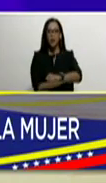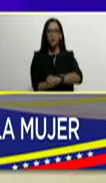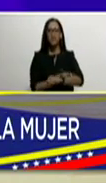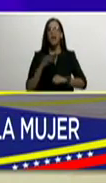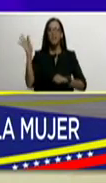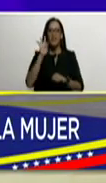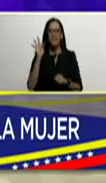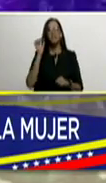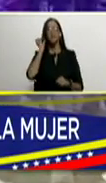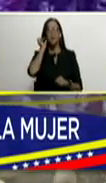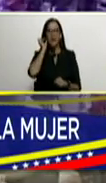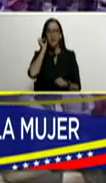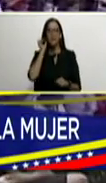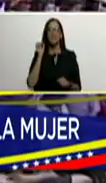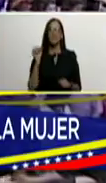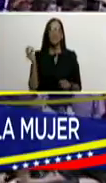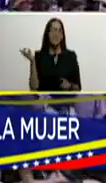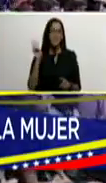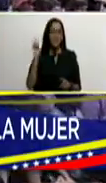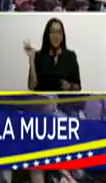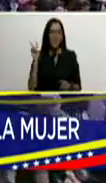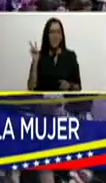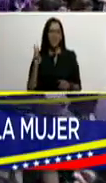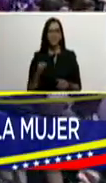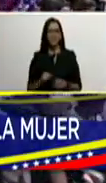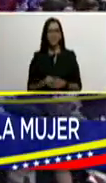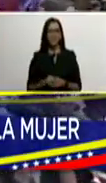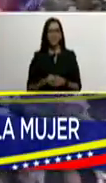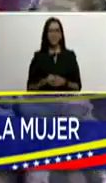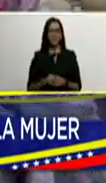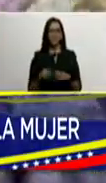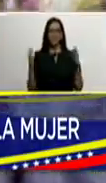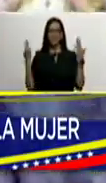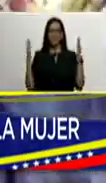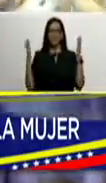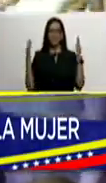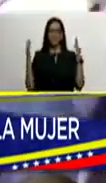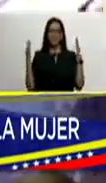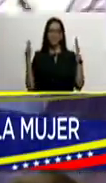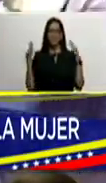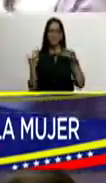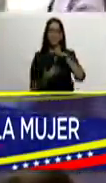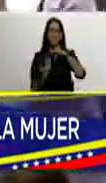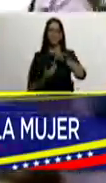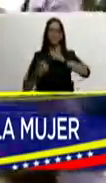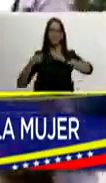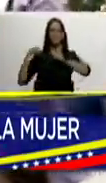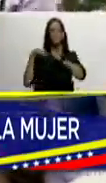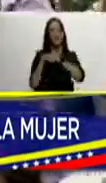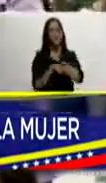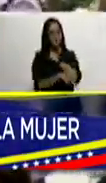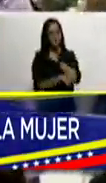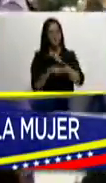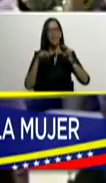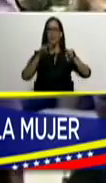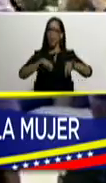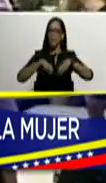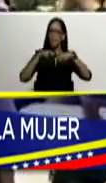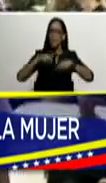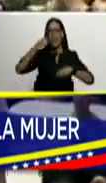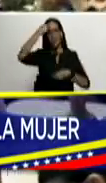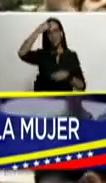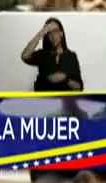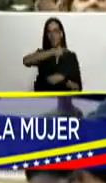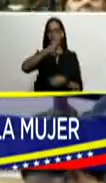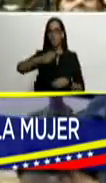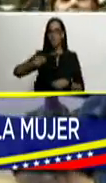Federación Venezolana de Mujeres de Venezuela. Con raíces profundas en los campos, en los